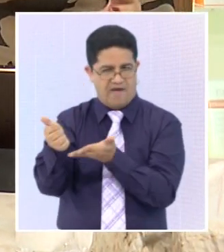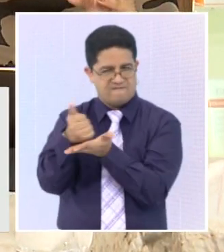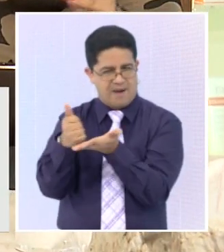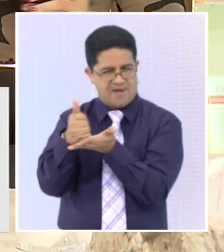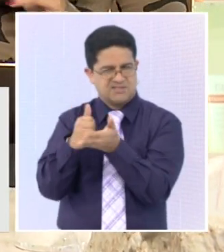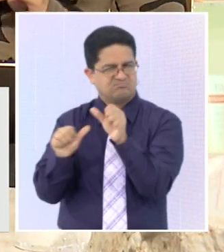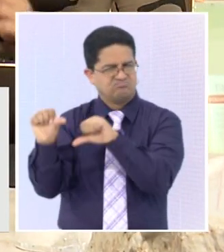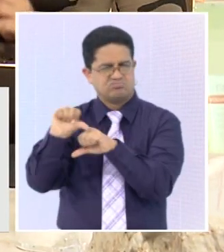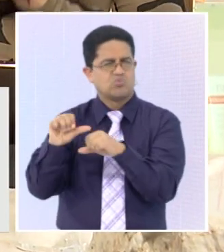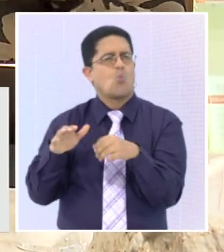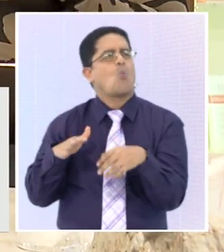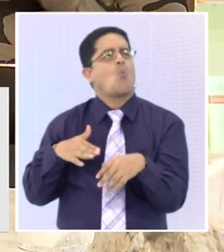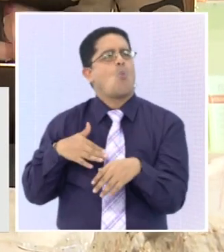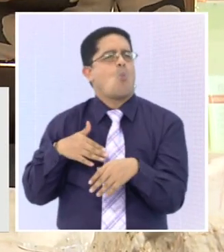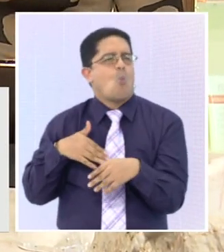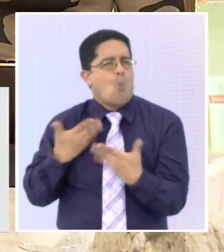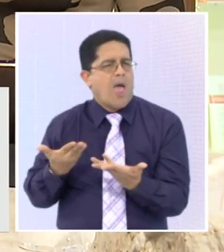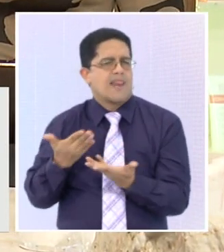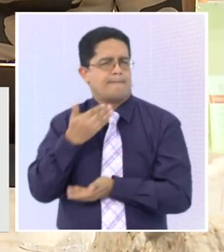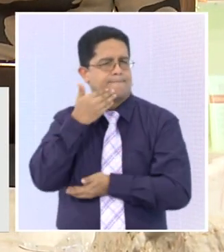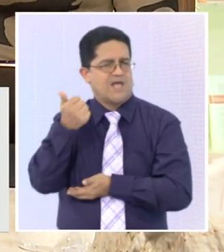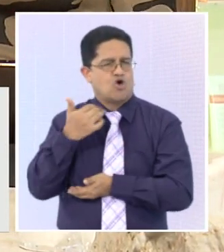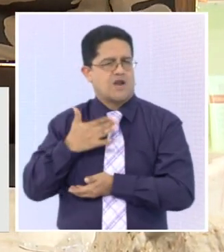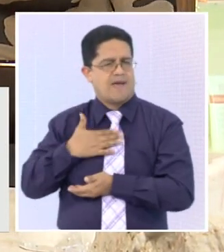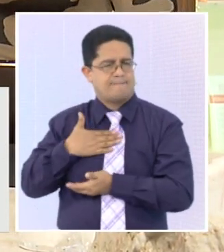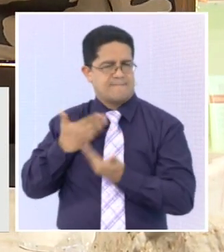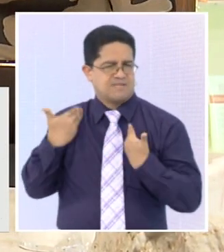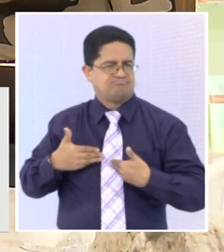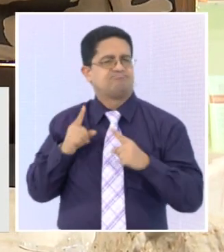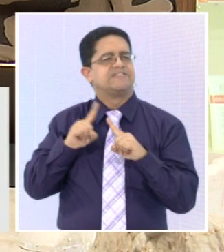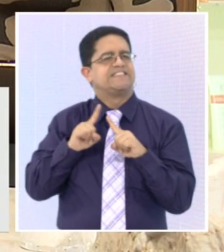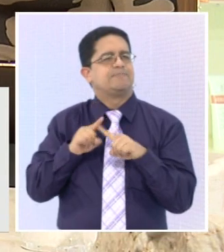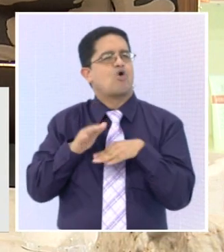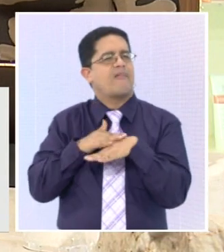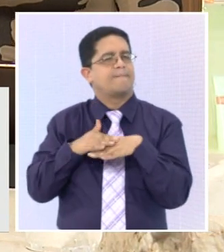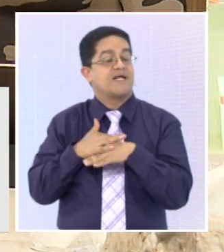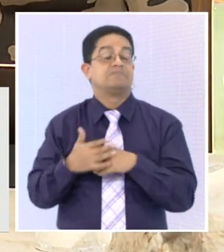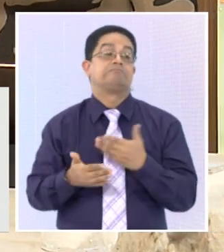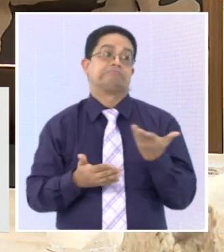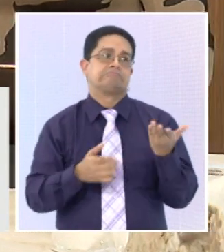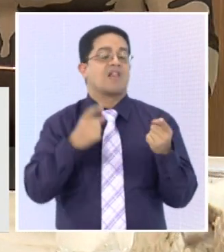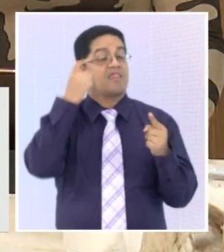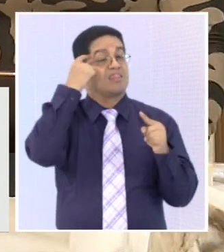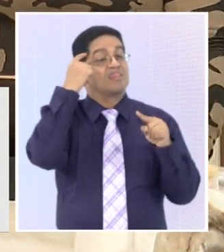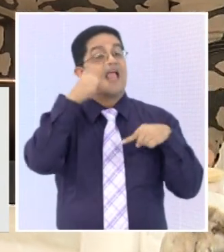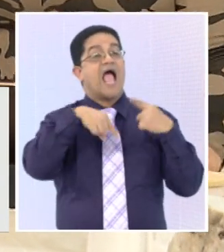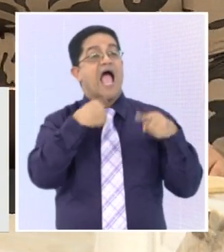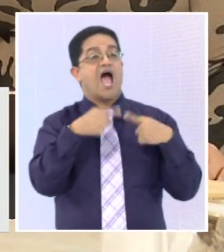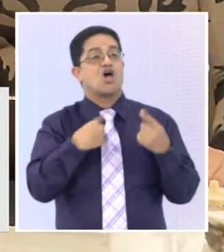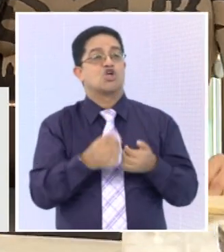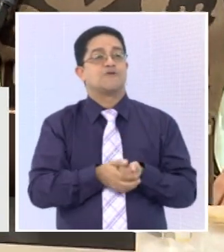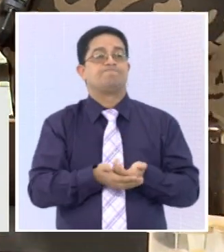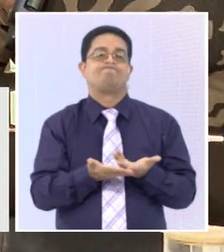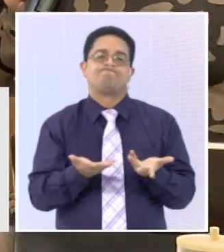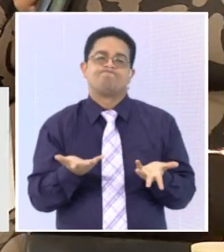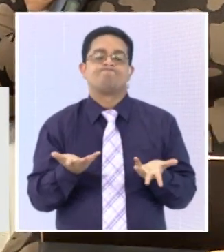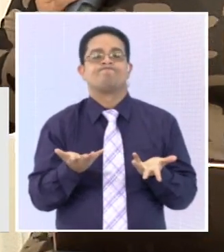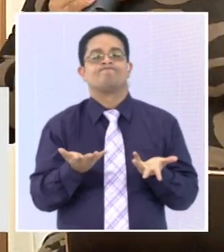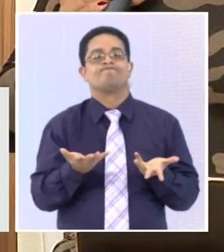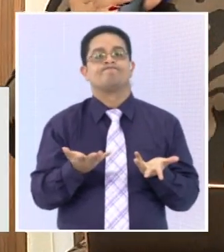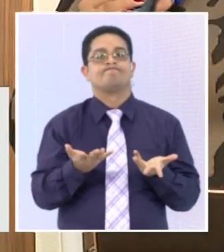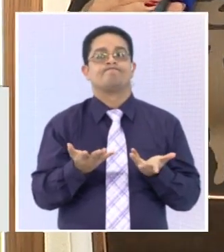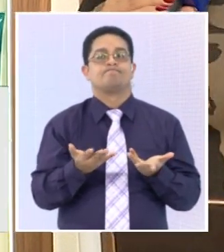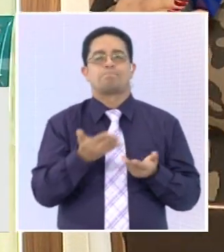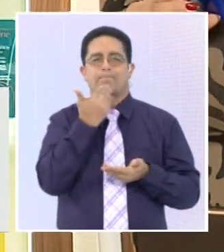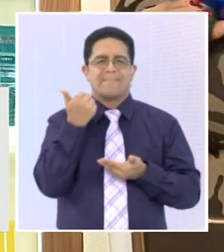productos pueden adaptarse más a nosotros. Sí, bueno, en rutinas de uso diario, digamos que el asesoramiento que te